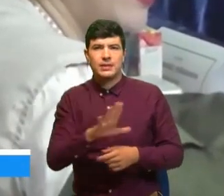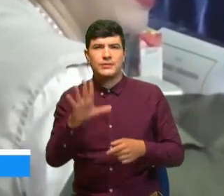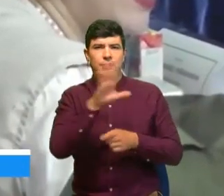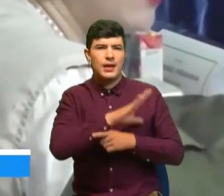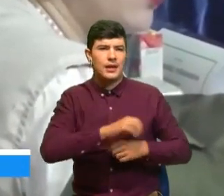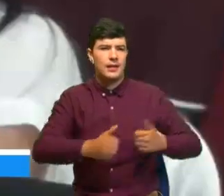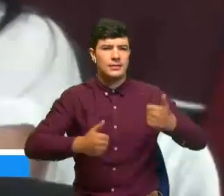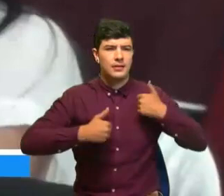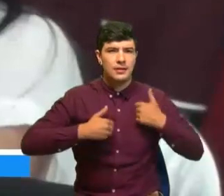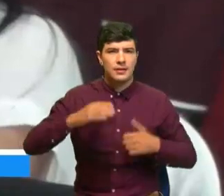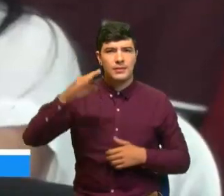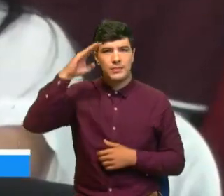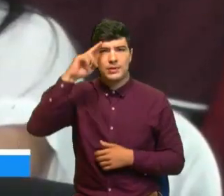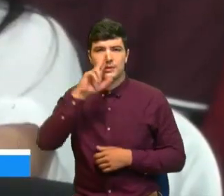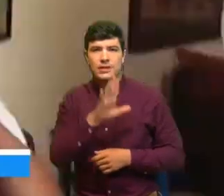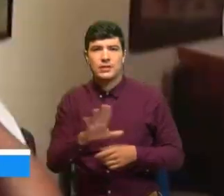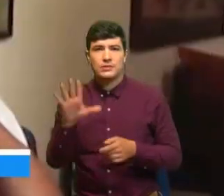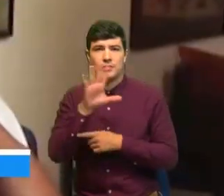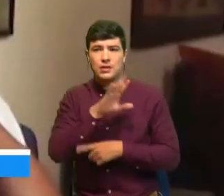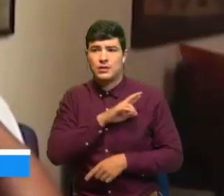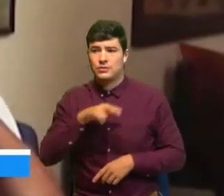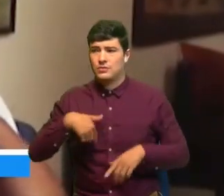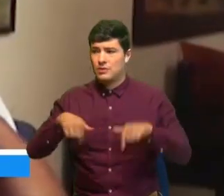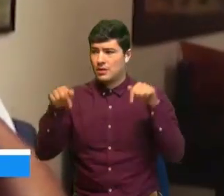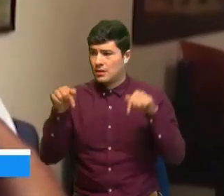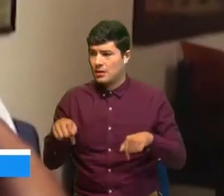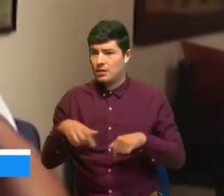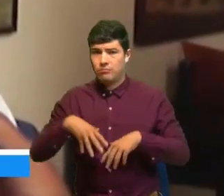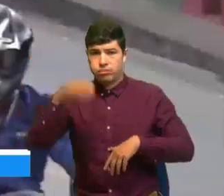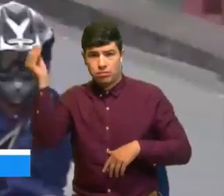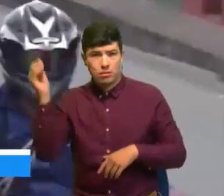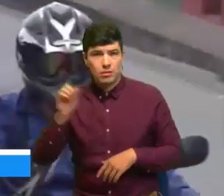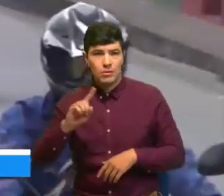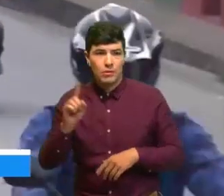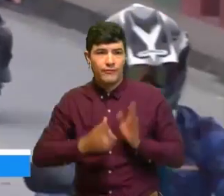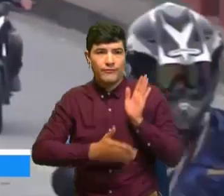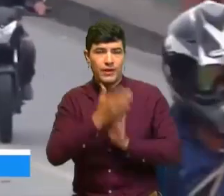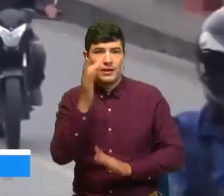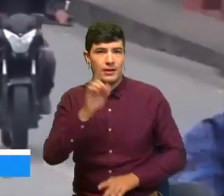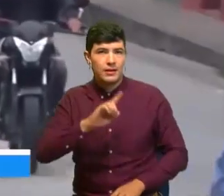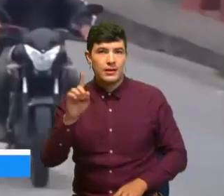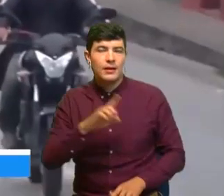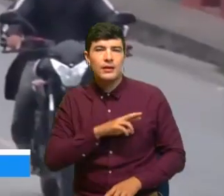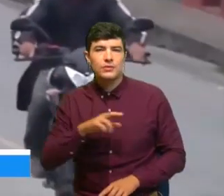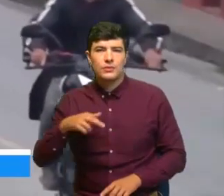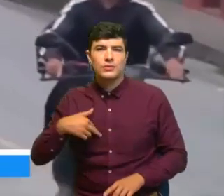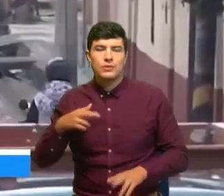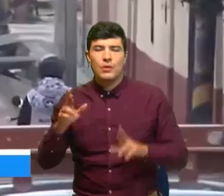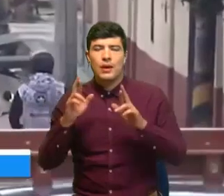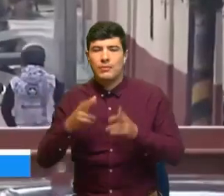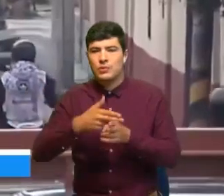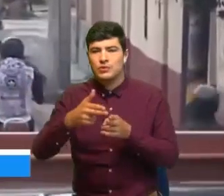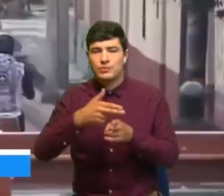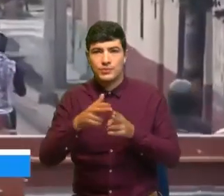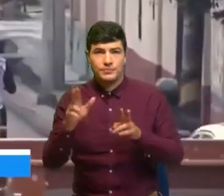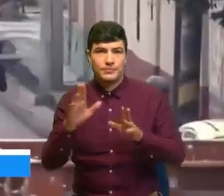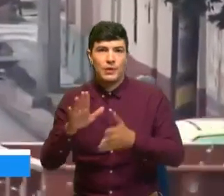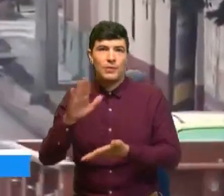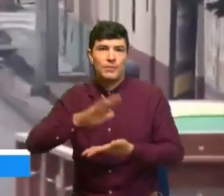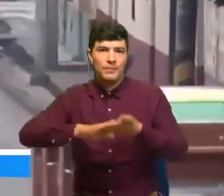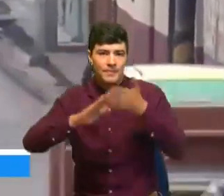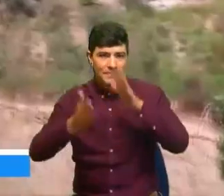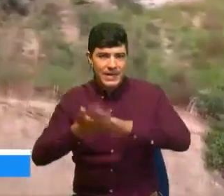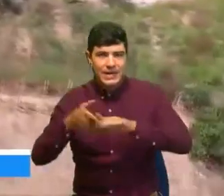ejército y nosotros de aquí no nos vamos a no nos vamos a mover se espera que retorne la tranquilidad y que la paz llegue a la región del catatumbo